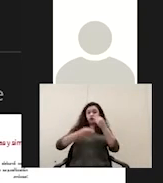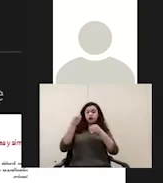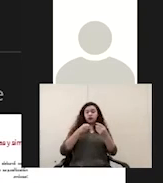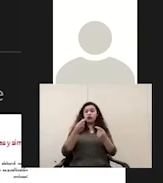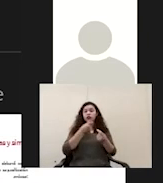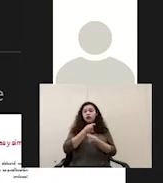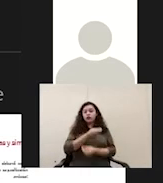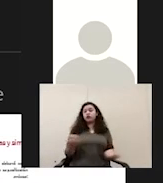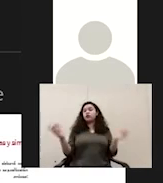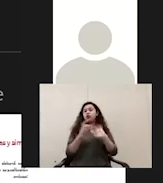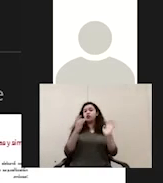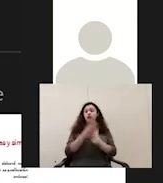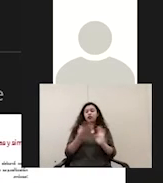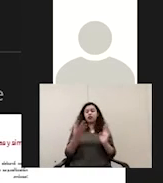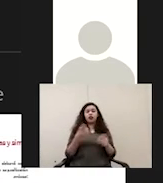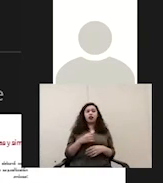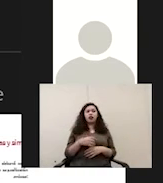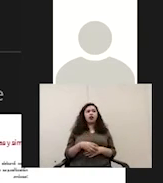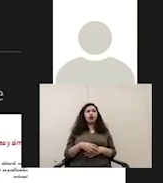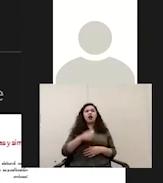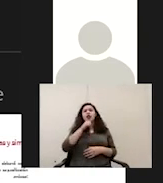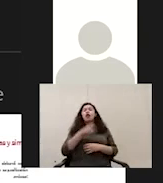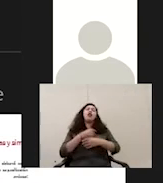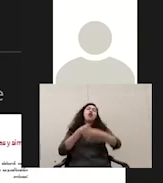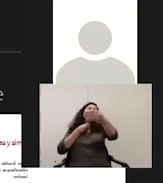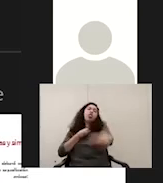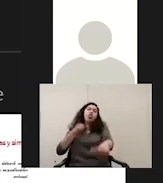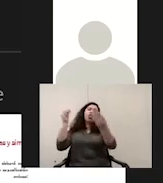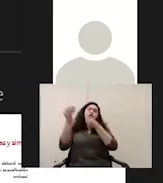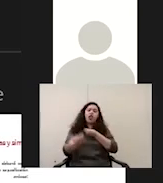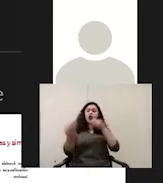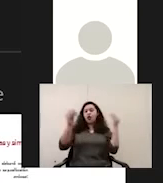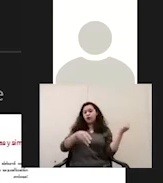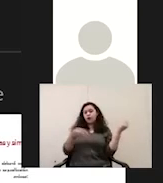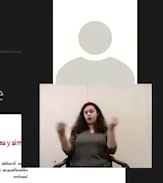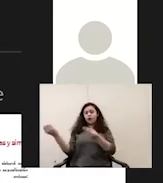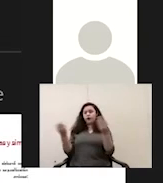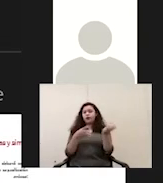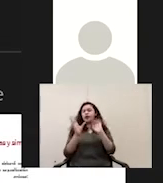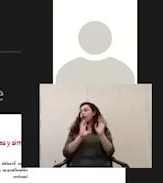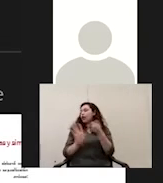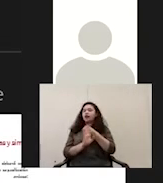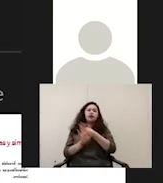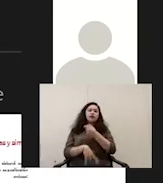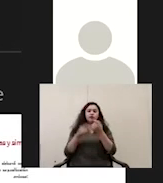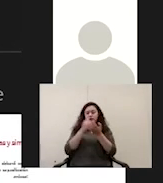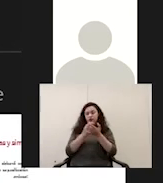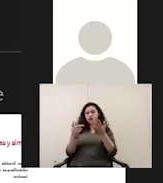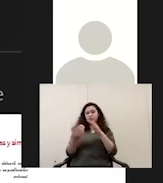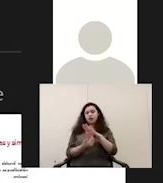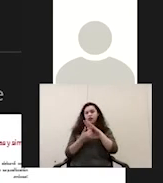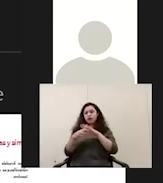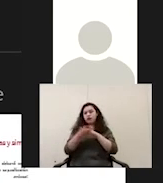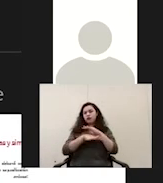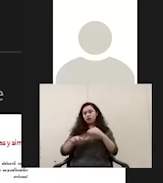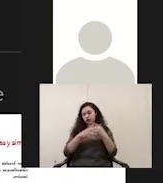pequeños, evitar estar haciendo intercambio, y bueno, obviamente la desinfección de la mesa, de todo se va a